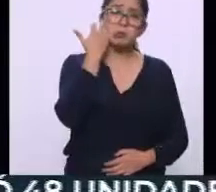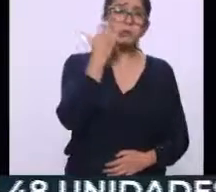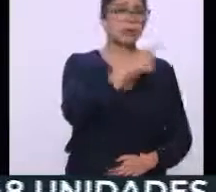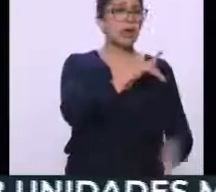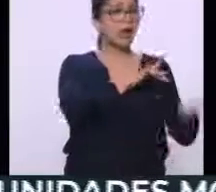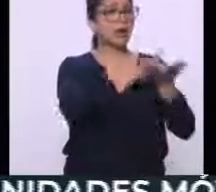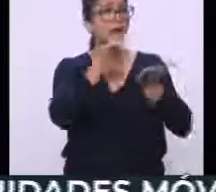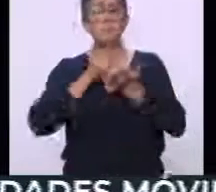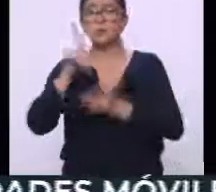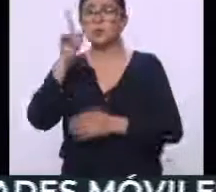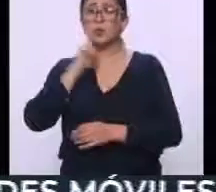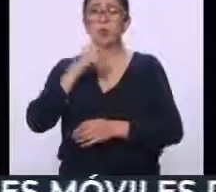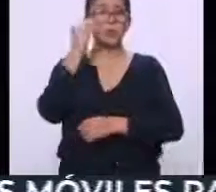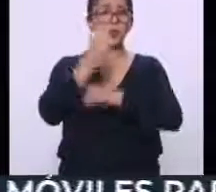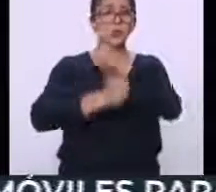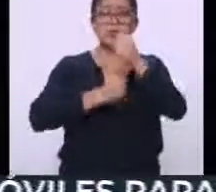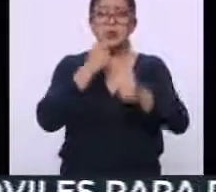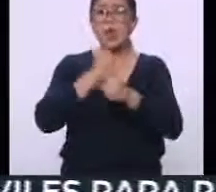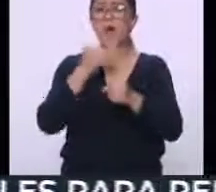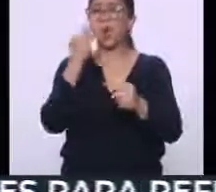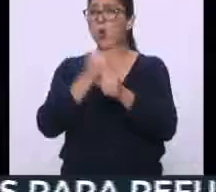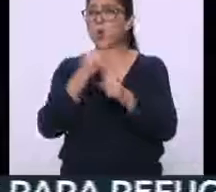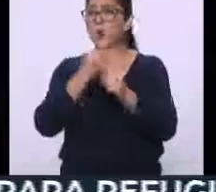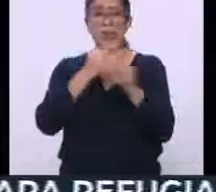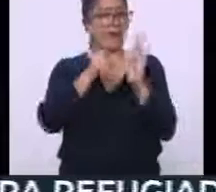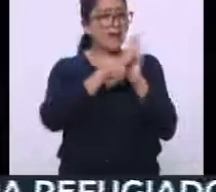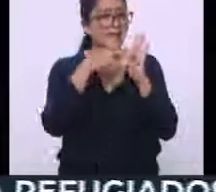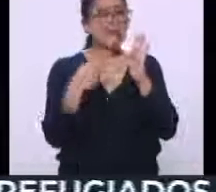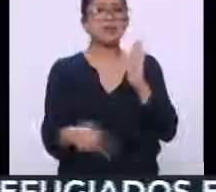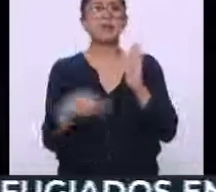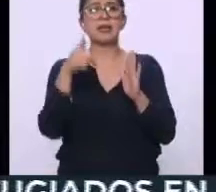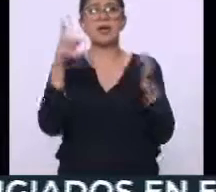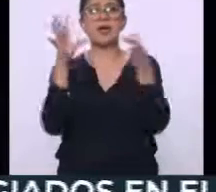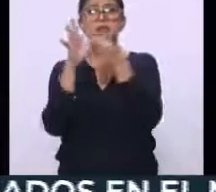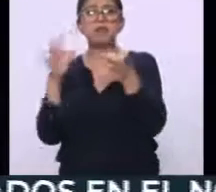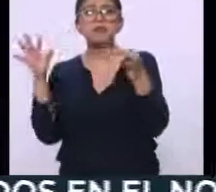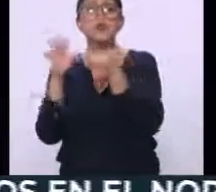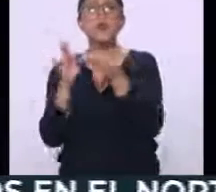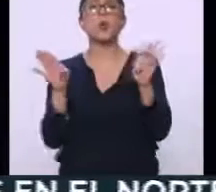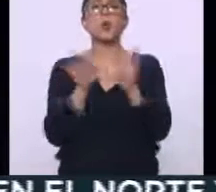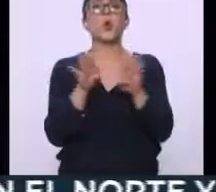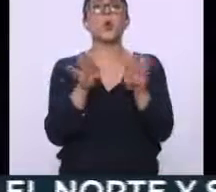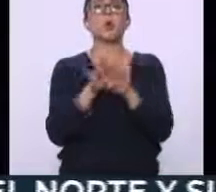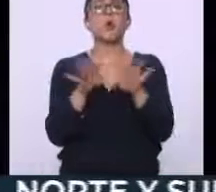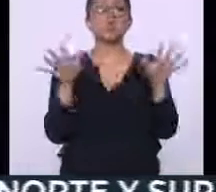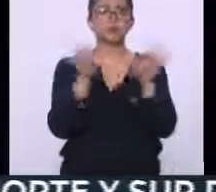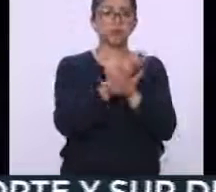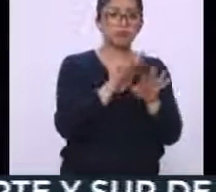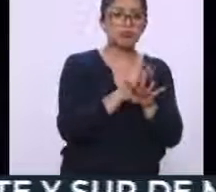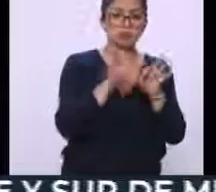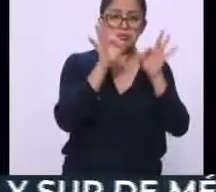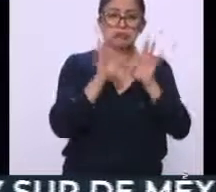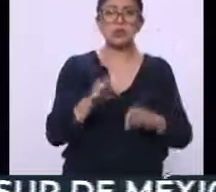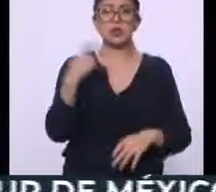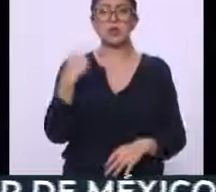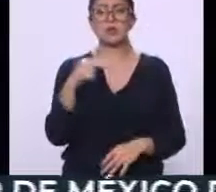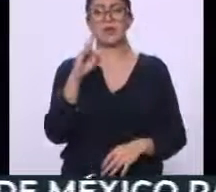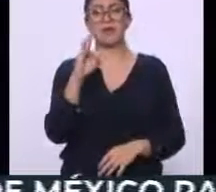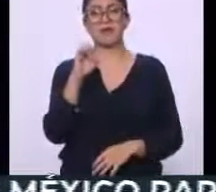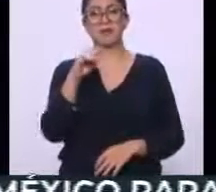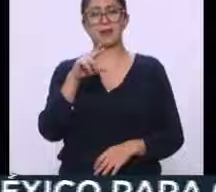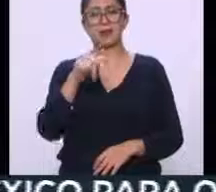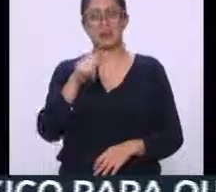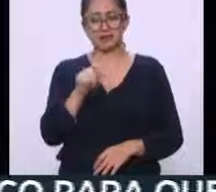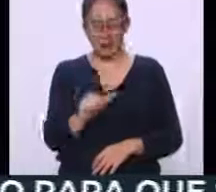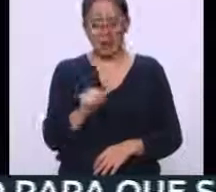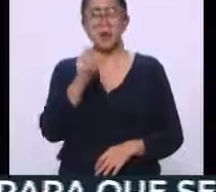que nos cuenta en la entrevista chingona cómo fue su andar para convertirse y llamarse feminista, su camino